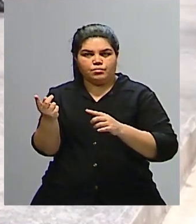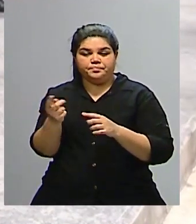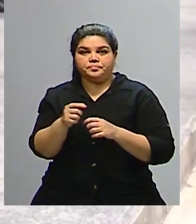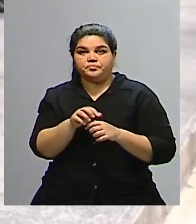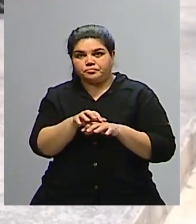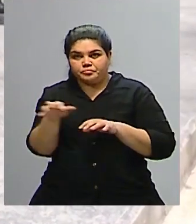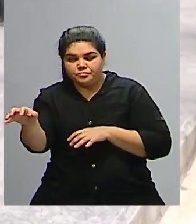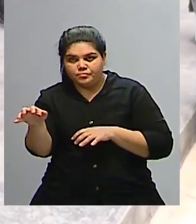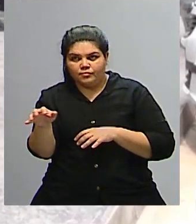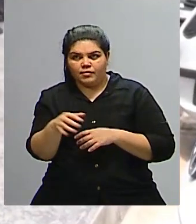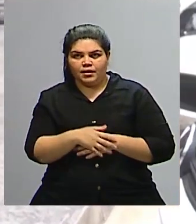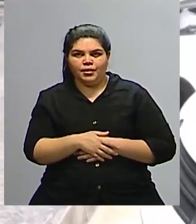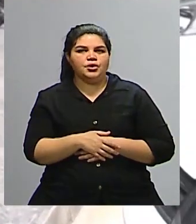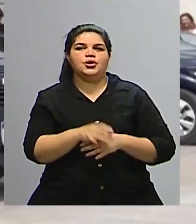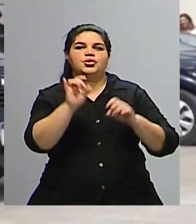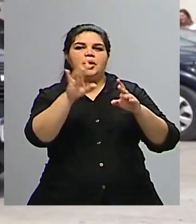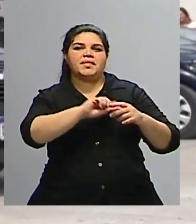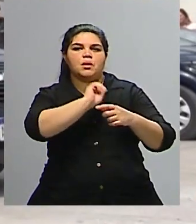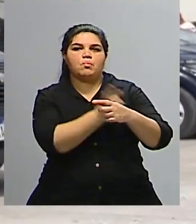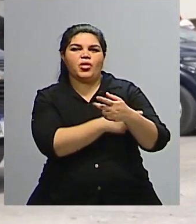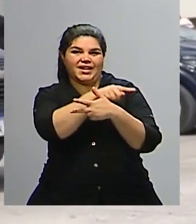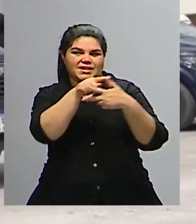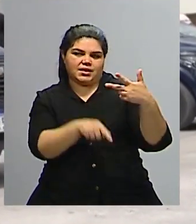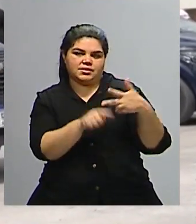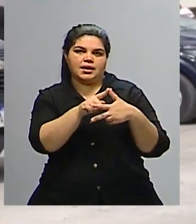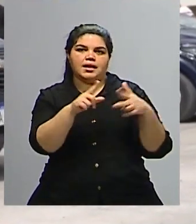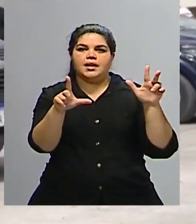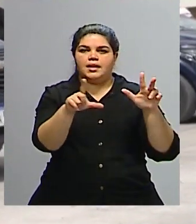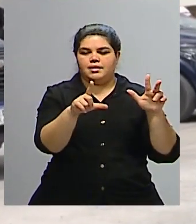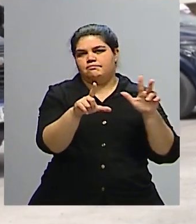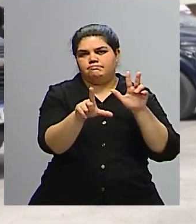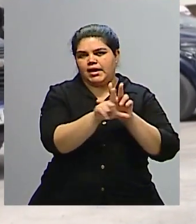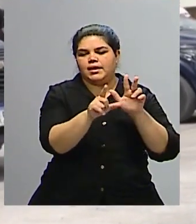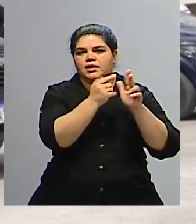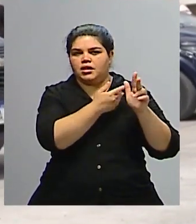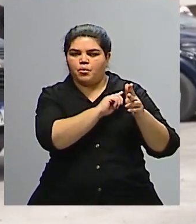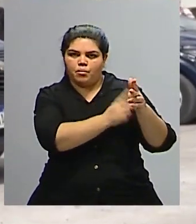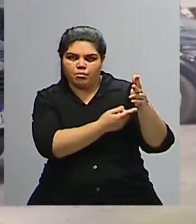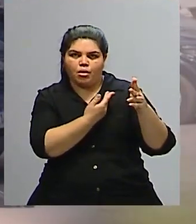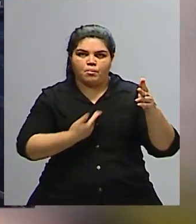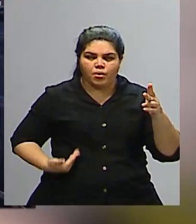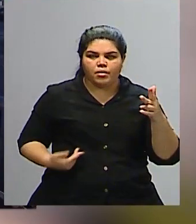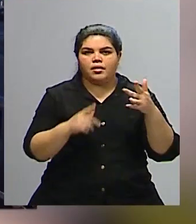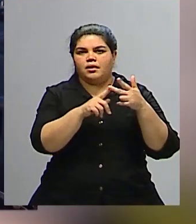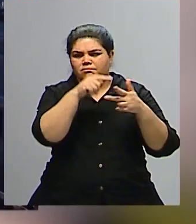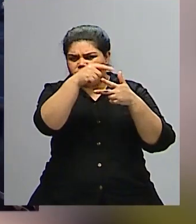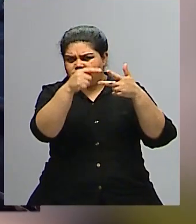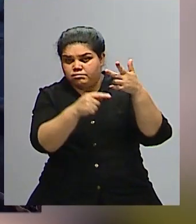3, pero es independiente de todos los poderes, que es el Tribunal de Cuentas, y ahí sí, a través de lo que se llama el juicio de cuentas, que